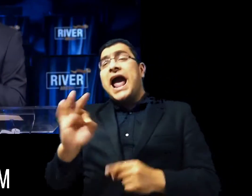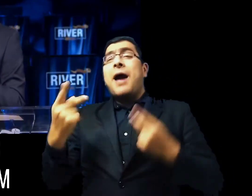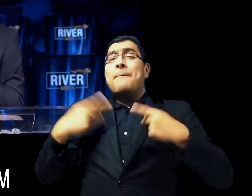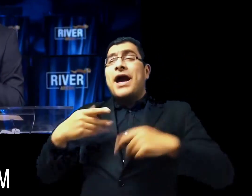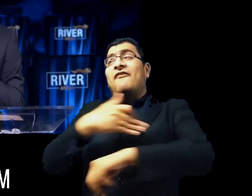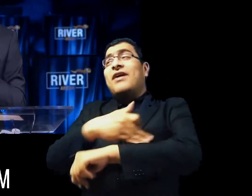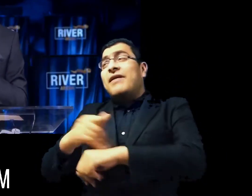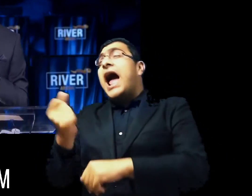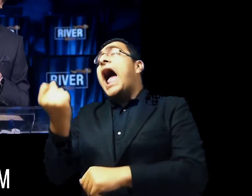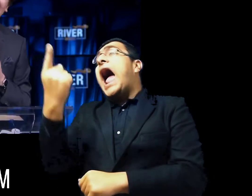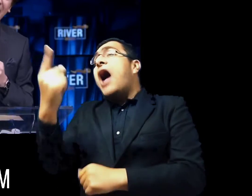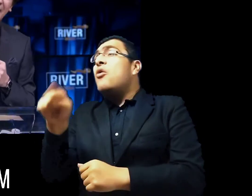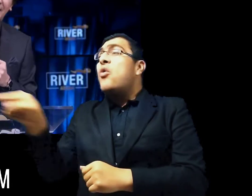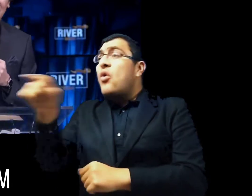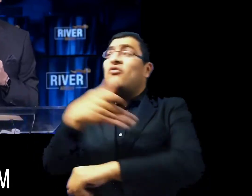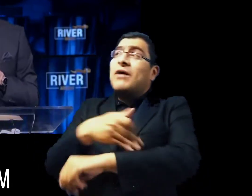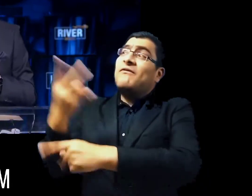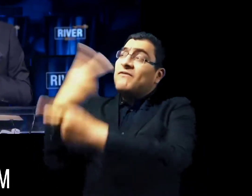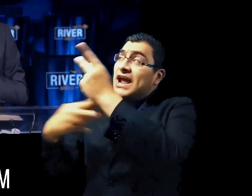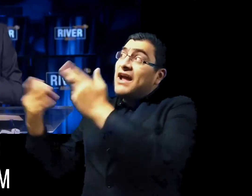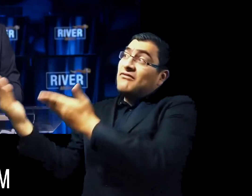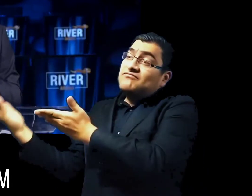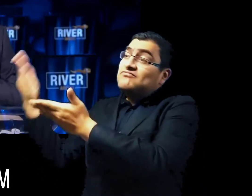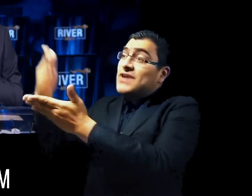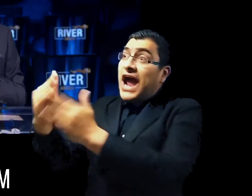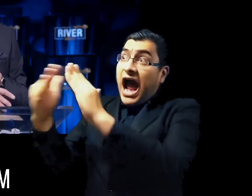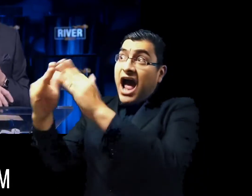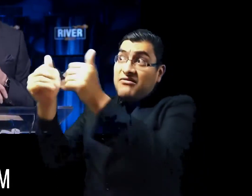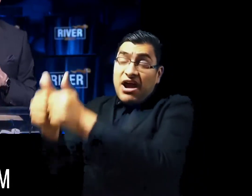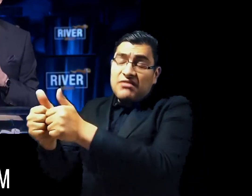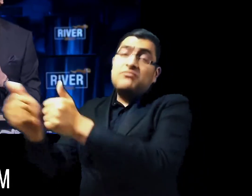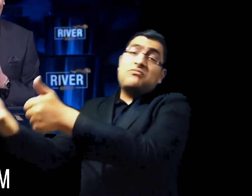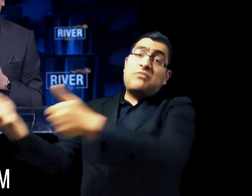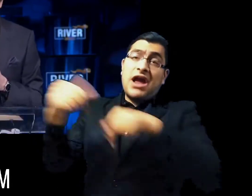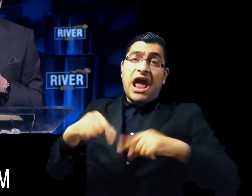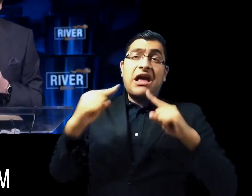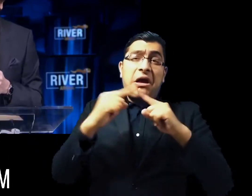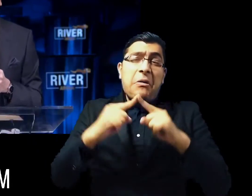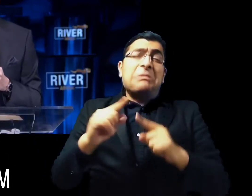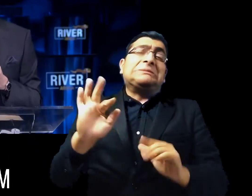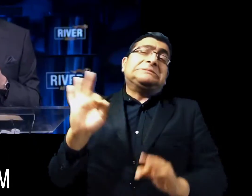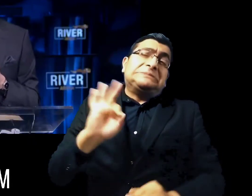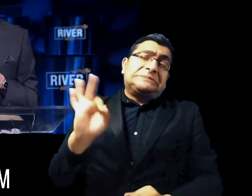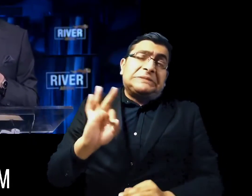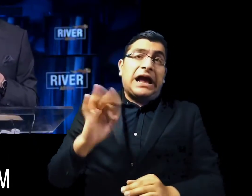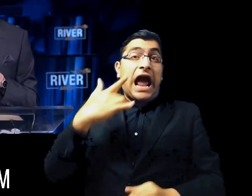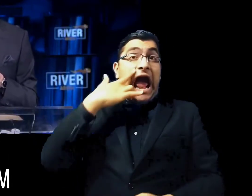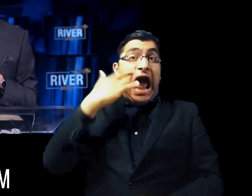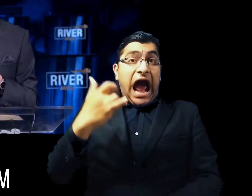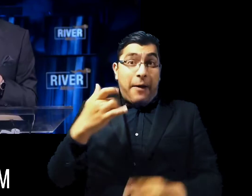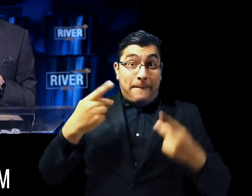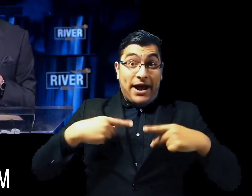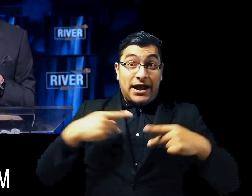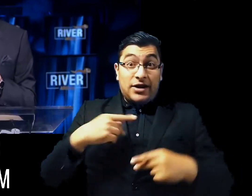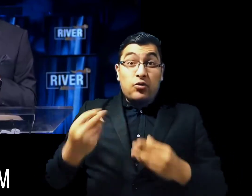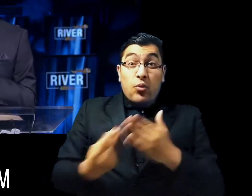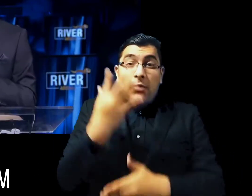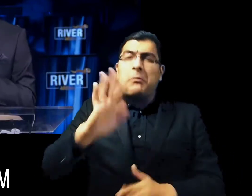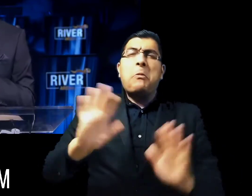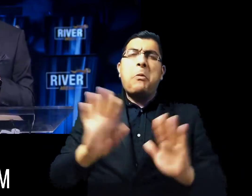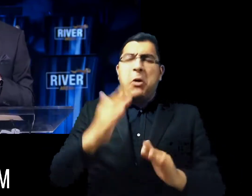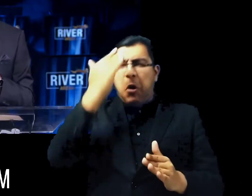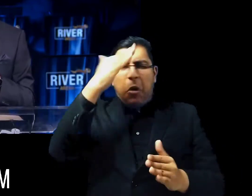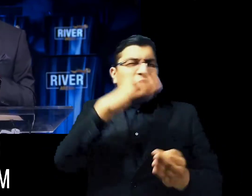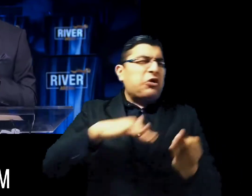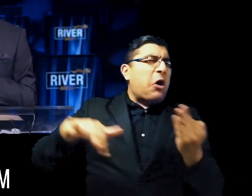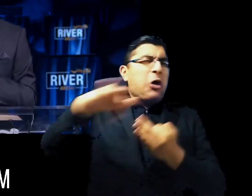iglesia trajese a un familiar que se estaba quedando en su casa. Por lo general era muy raro que tuviéramos gente nueva. Nos conocíamos siempre, éramos